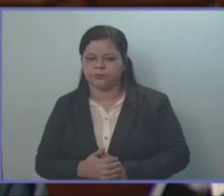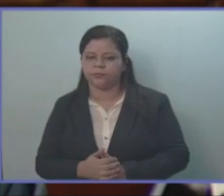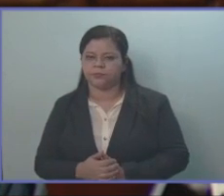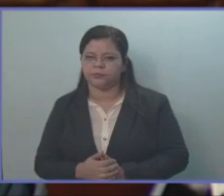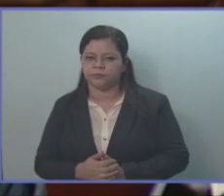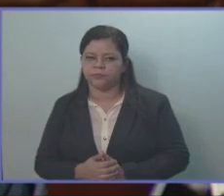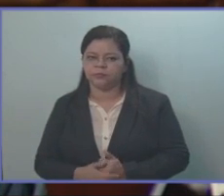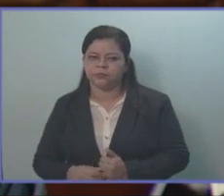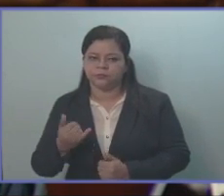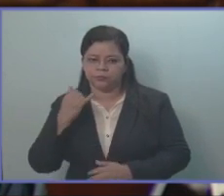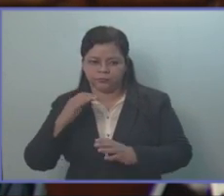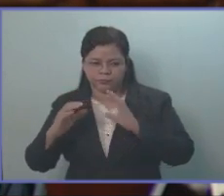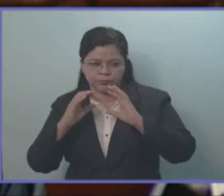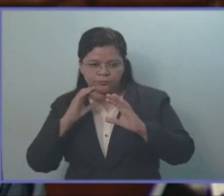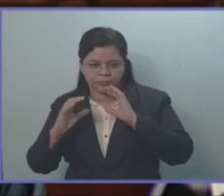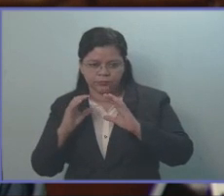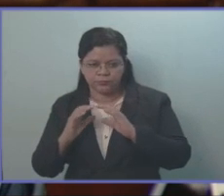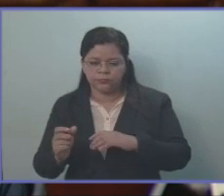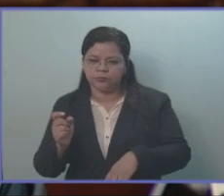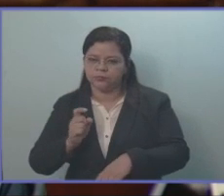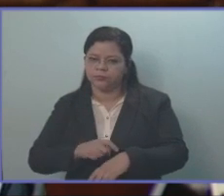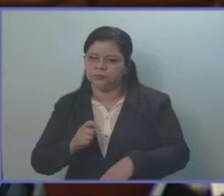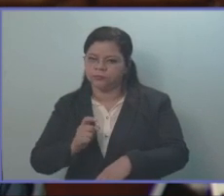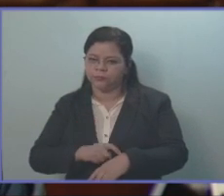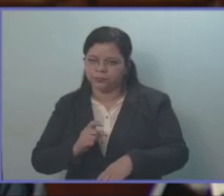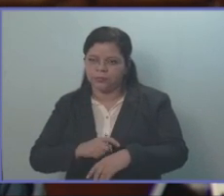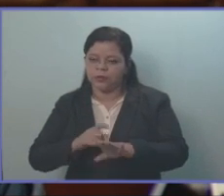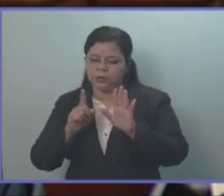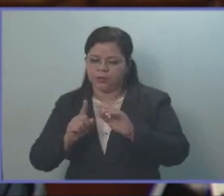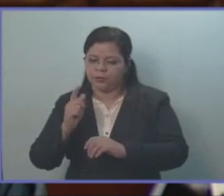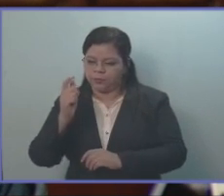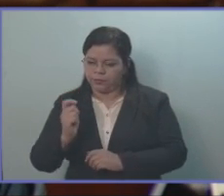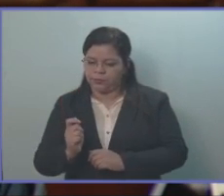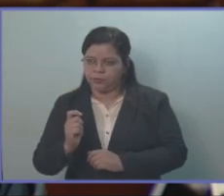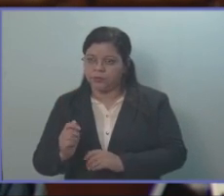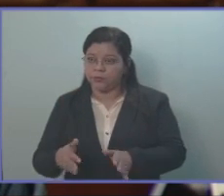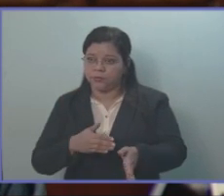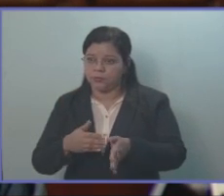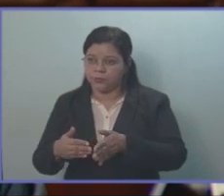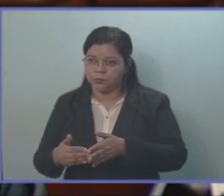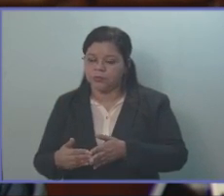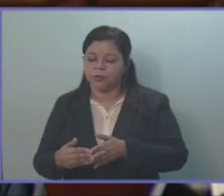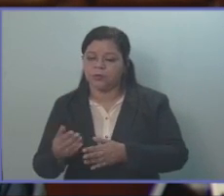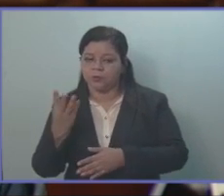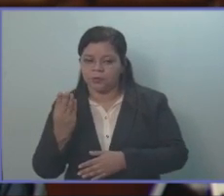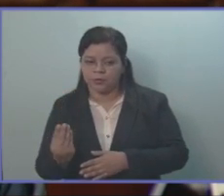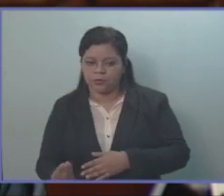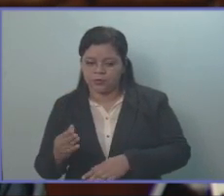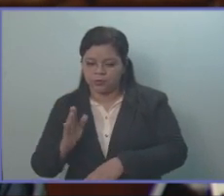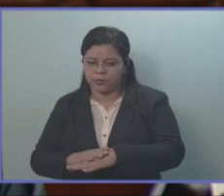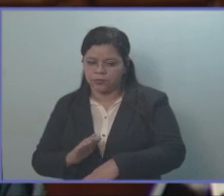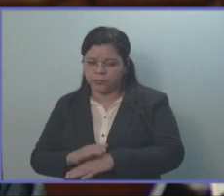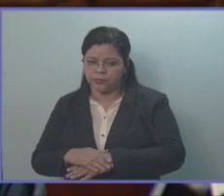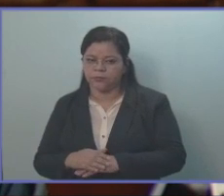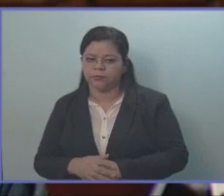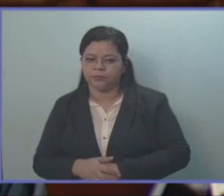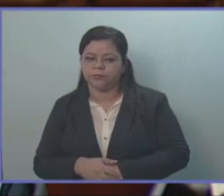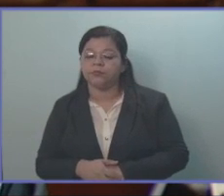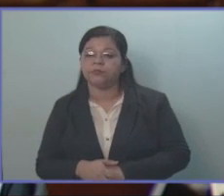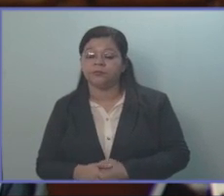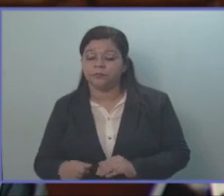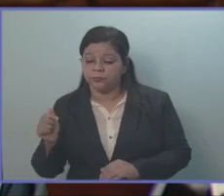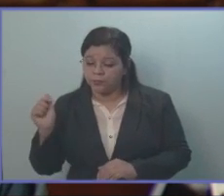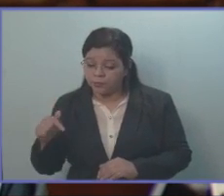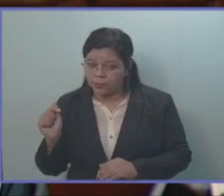de telecomunicaciones durante el periodo de 6 meses a partir de la notificación respectiva. En